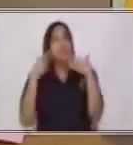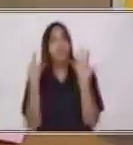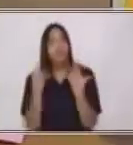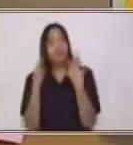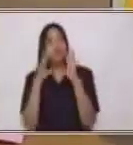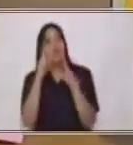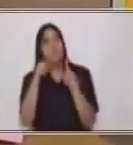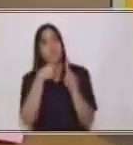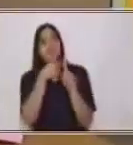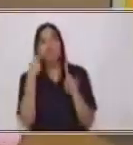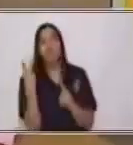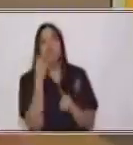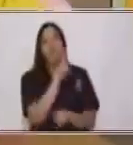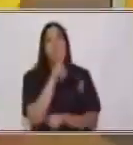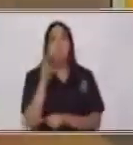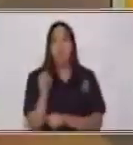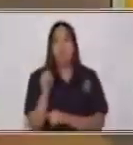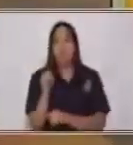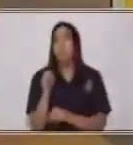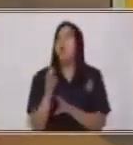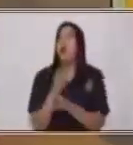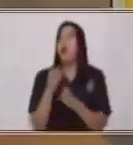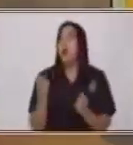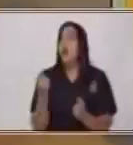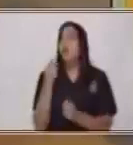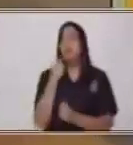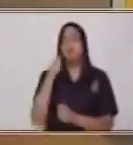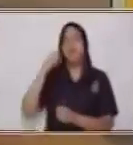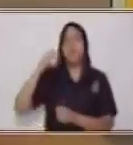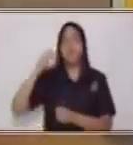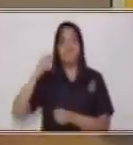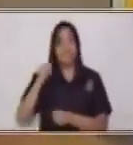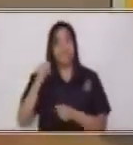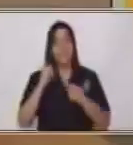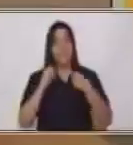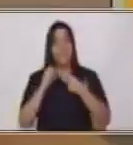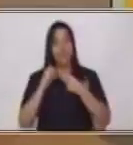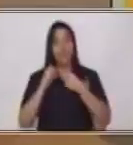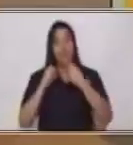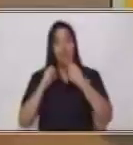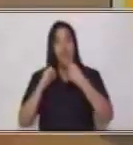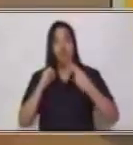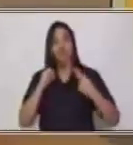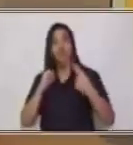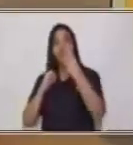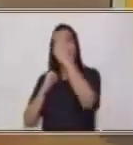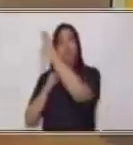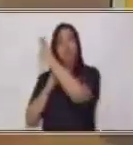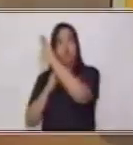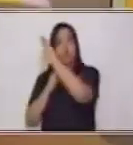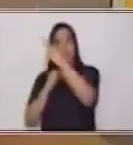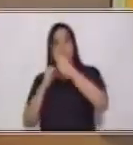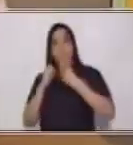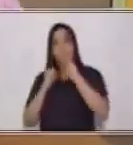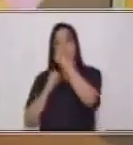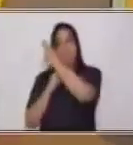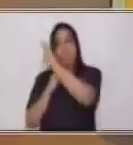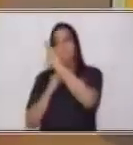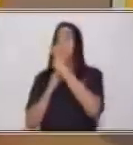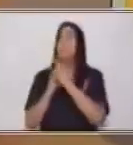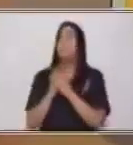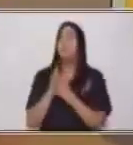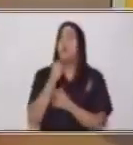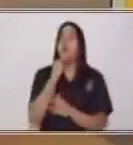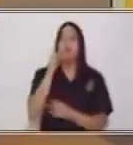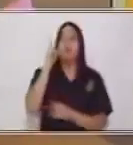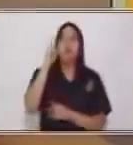20. Voy a colocar el 0 y llevo 2. Luego digo